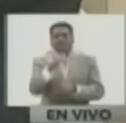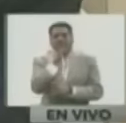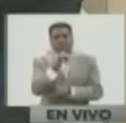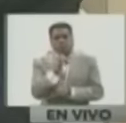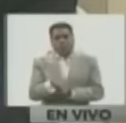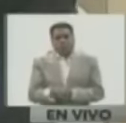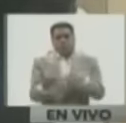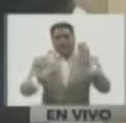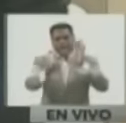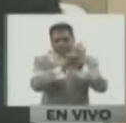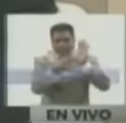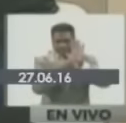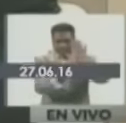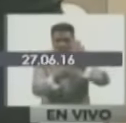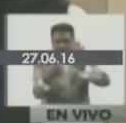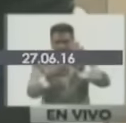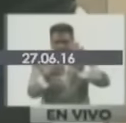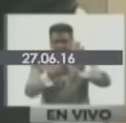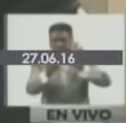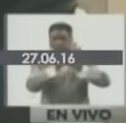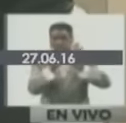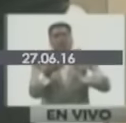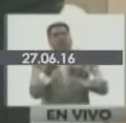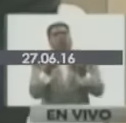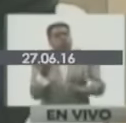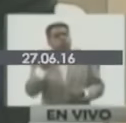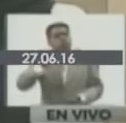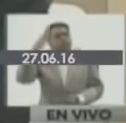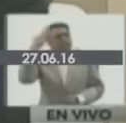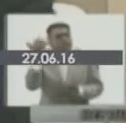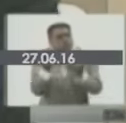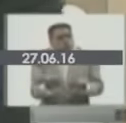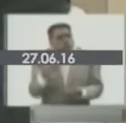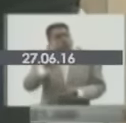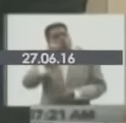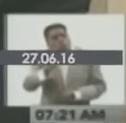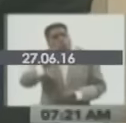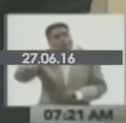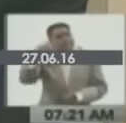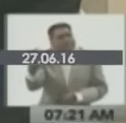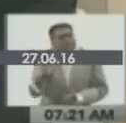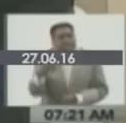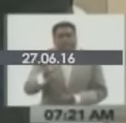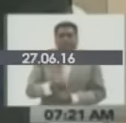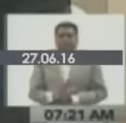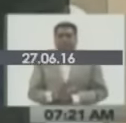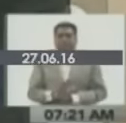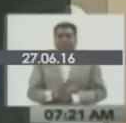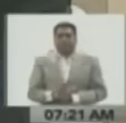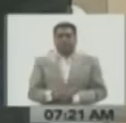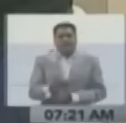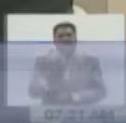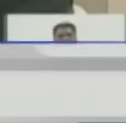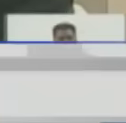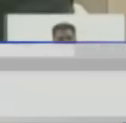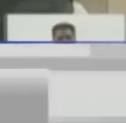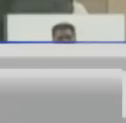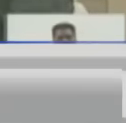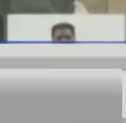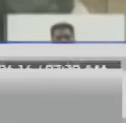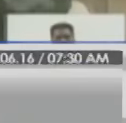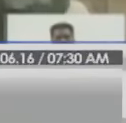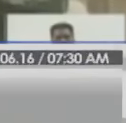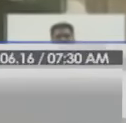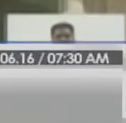esta ley que han anunciado, no sé si para hoy, para mañana, están anunciando esta semana una aprobación de una ley que tiene graves vicios de